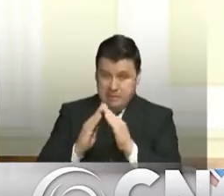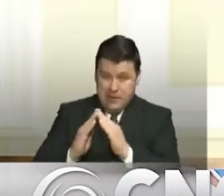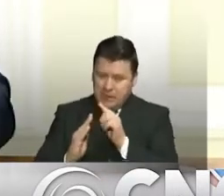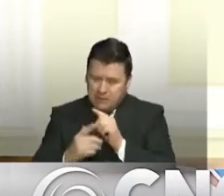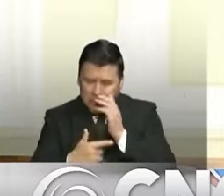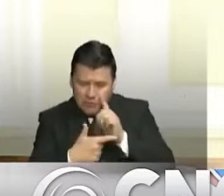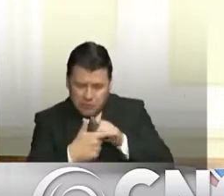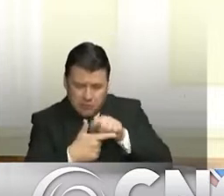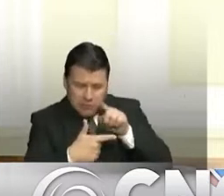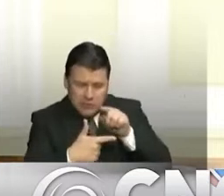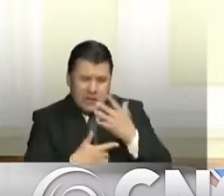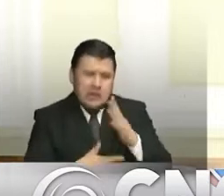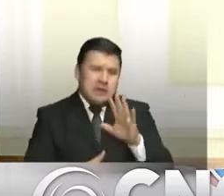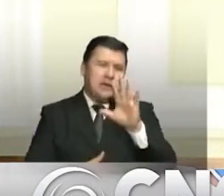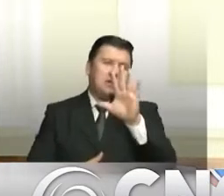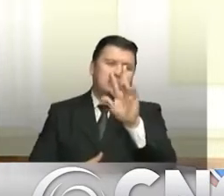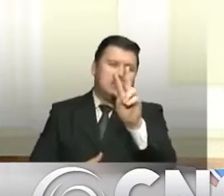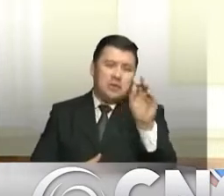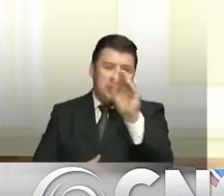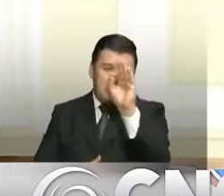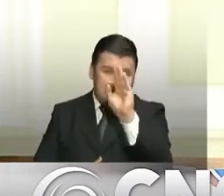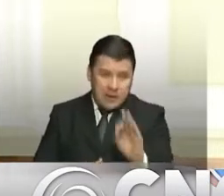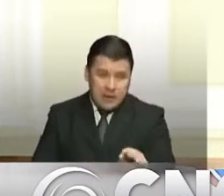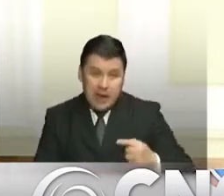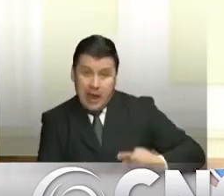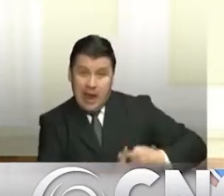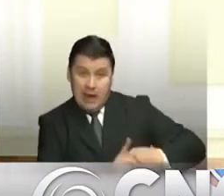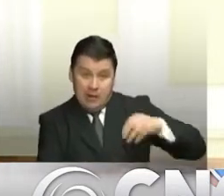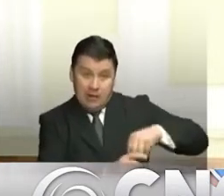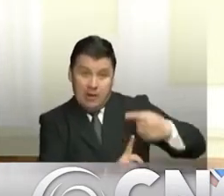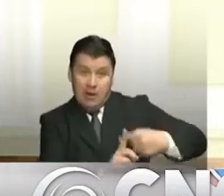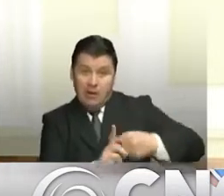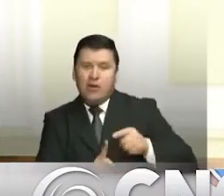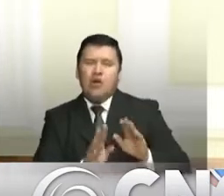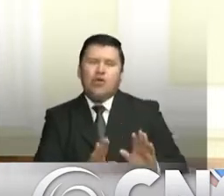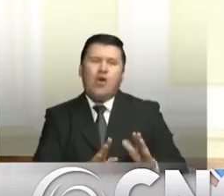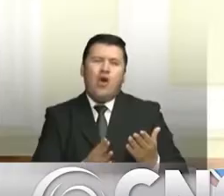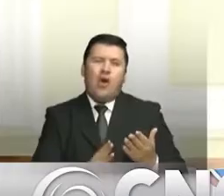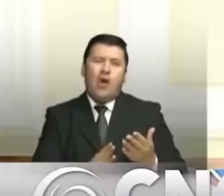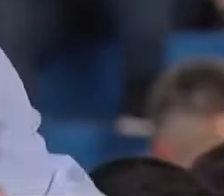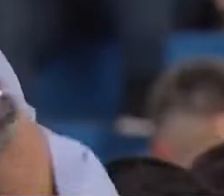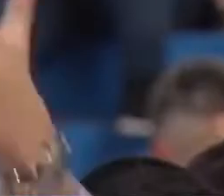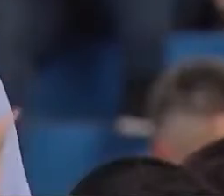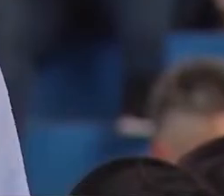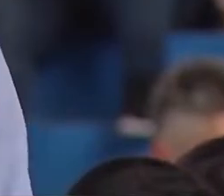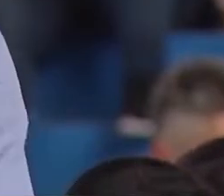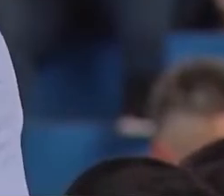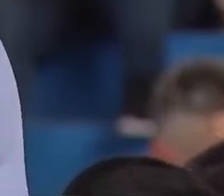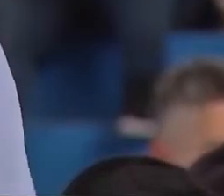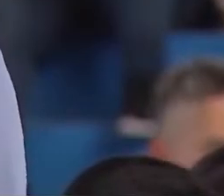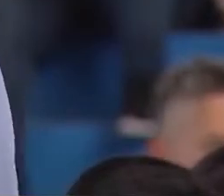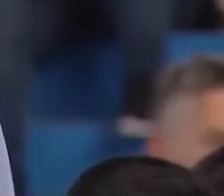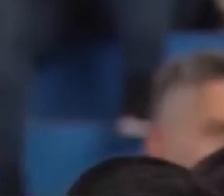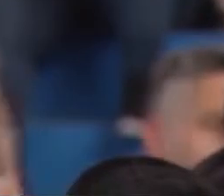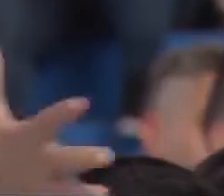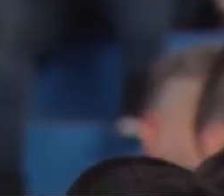cifra que muestra que es cerca del 52 por ciento de los arriendos de nuestro país son de alguna manera informales por ello el ministro